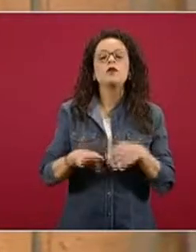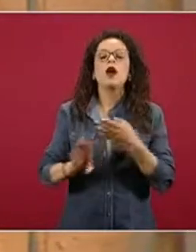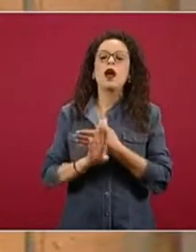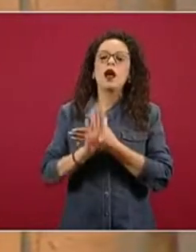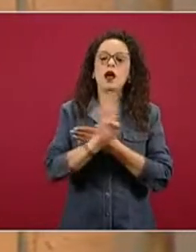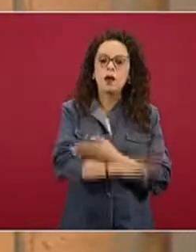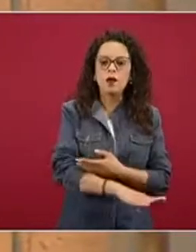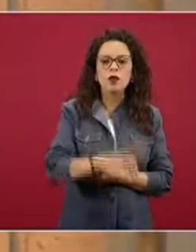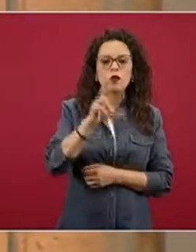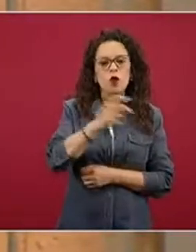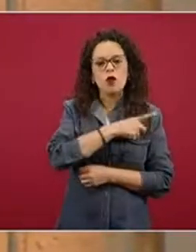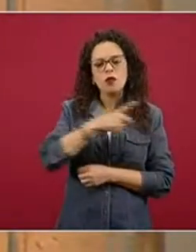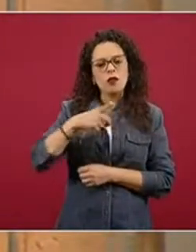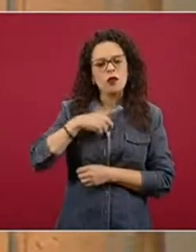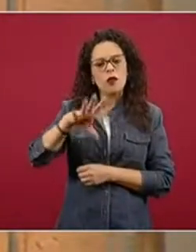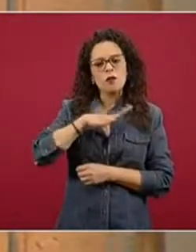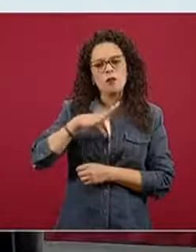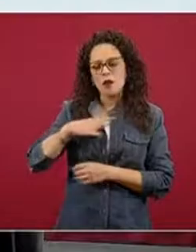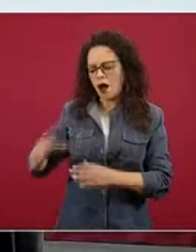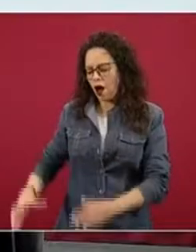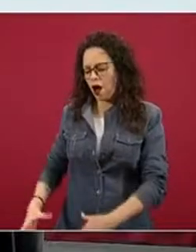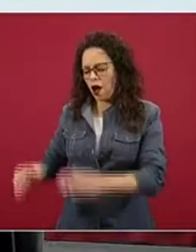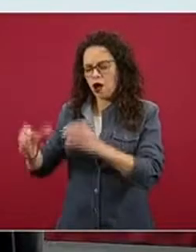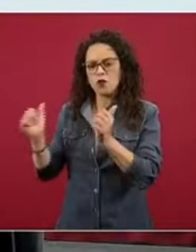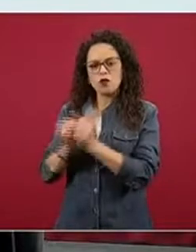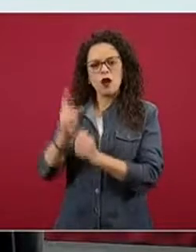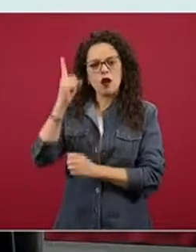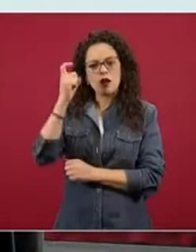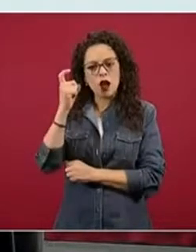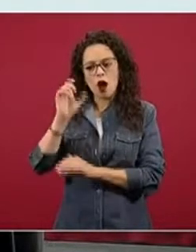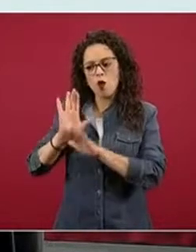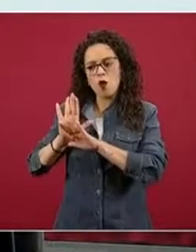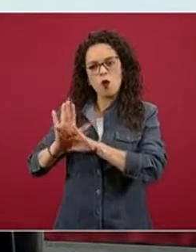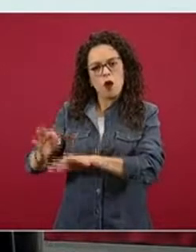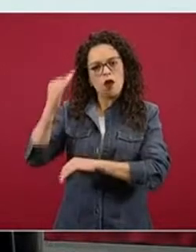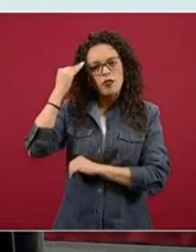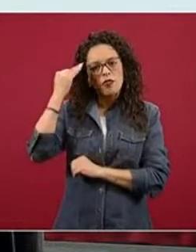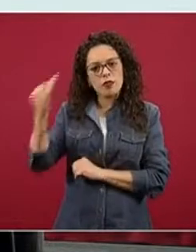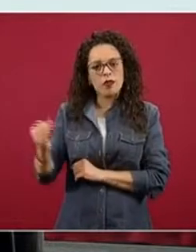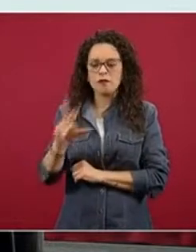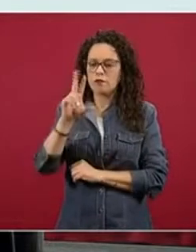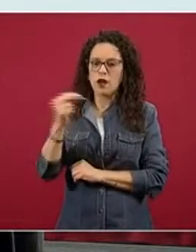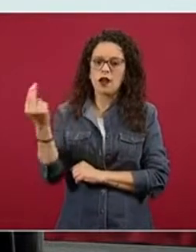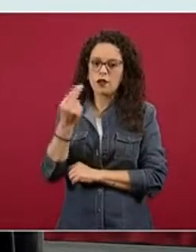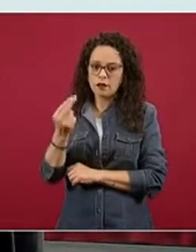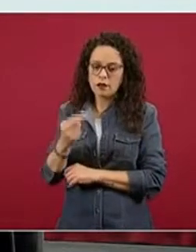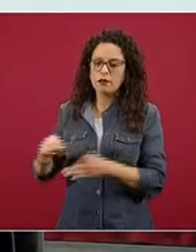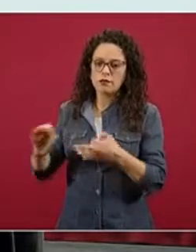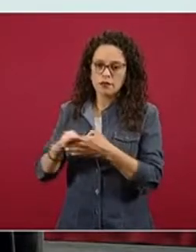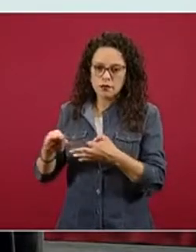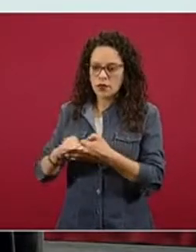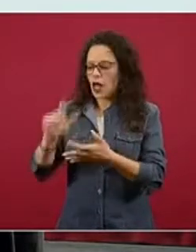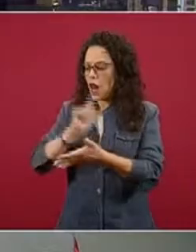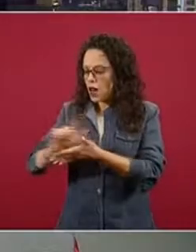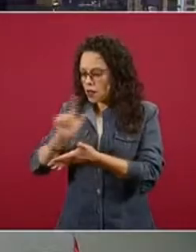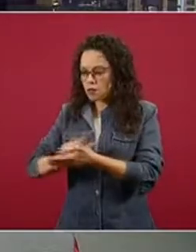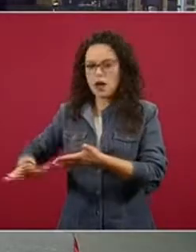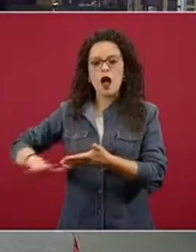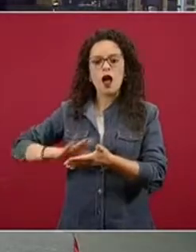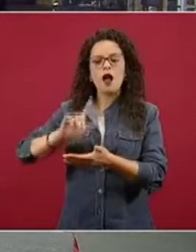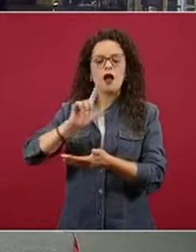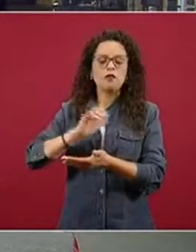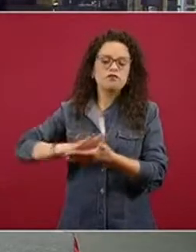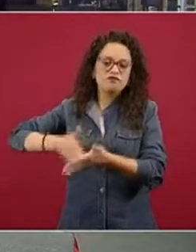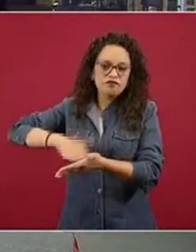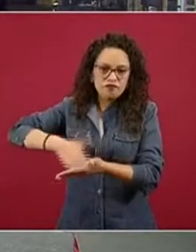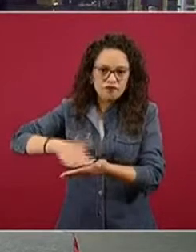de agua que estén estancados o con agua estancada por mucho tiempo sin revisarlos, sin lavarlos, sin voltearlos o sin tapa.